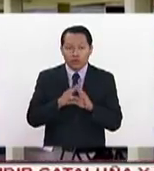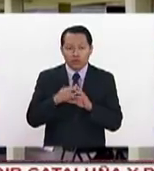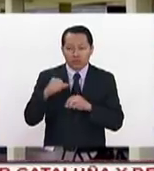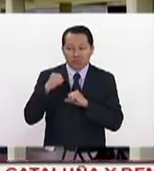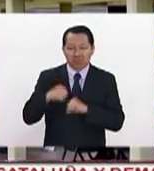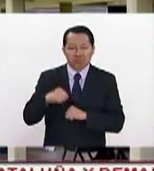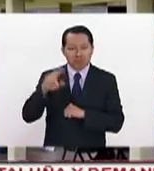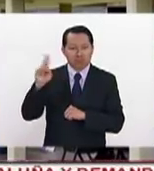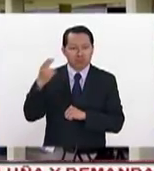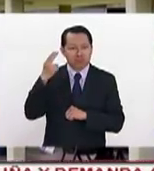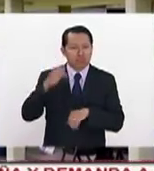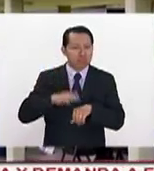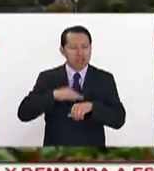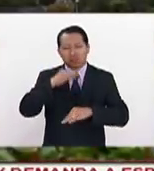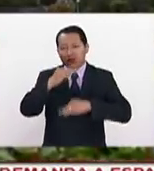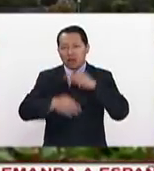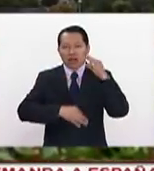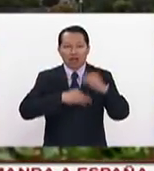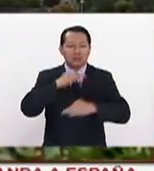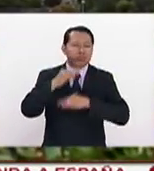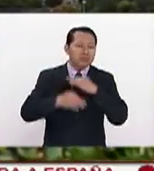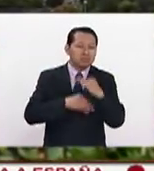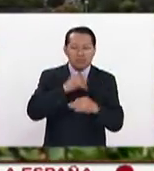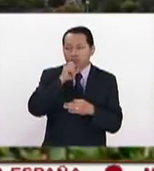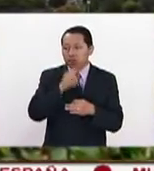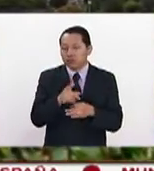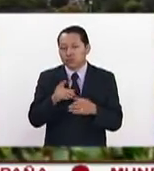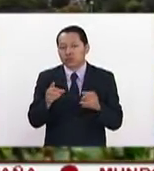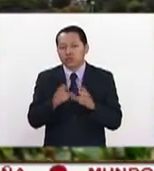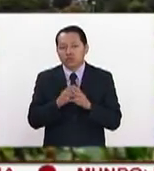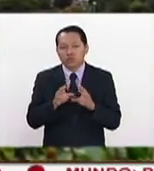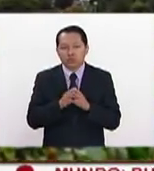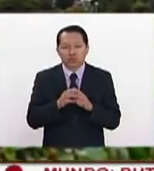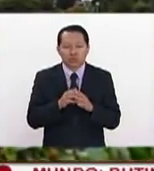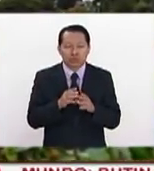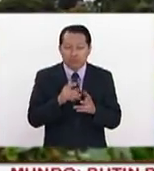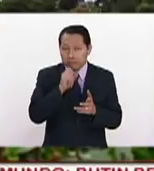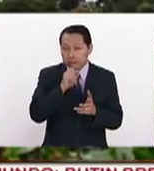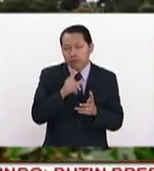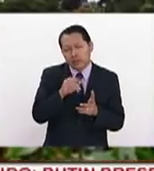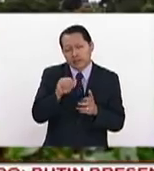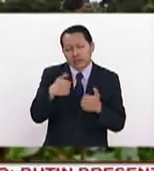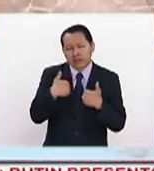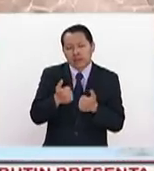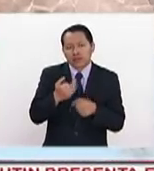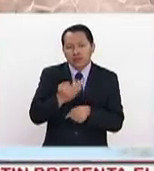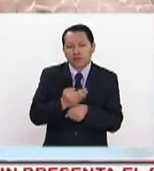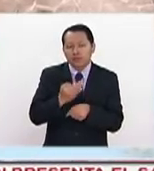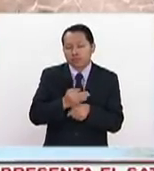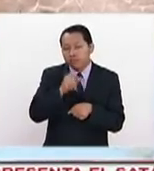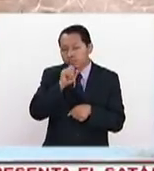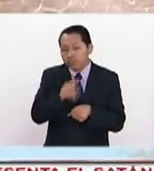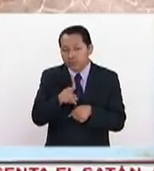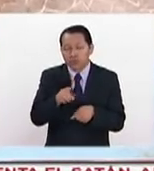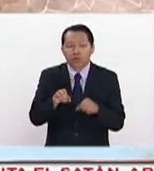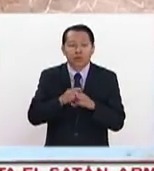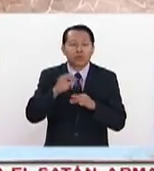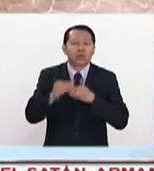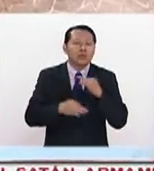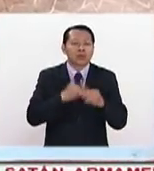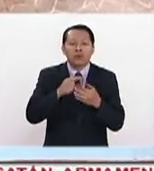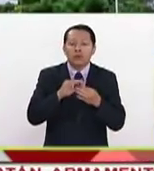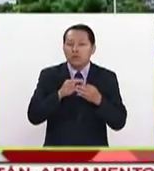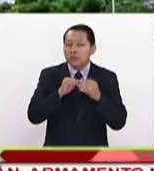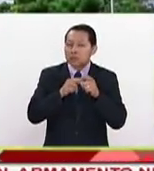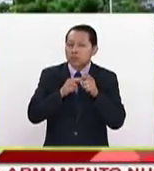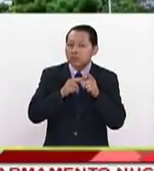autoridad universitaria una intensa campaña, claro, que no sea reactiva como está ubicada en este momento, aunque se entiende desde luego, pero es una campaña que debe